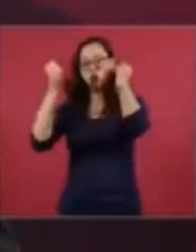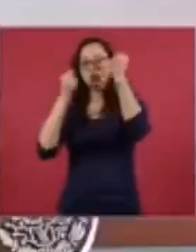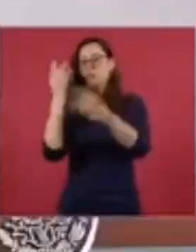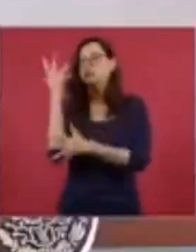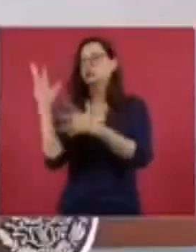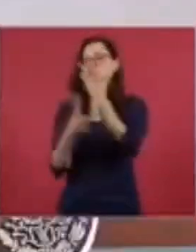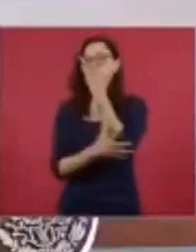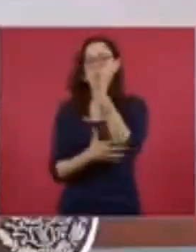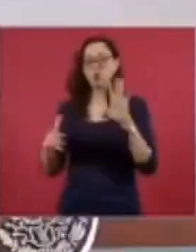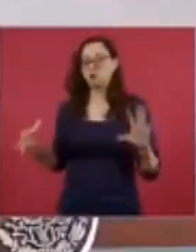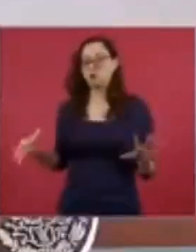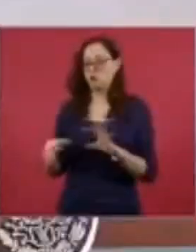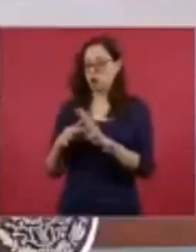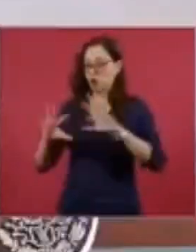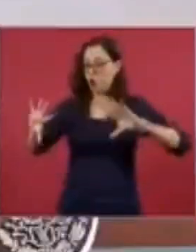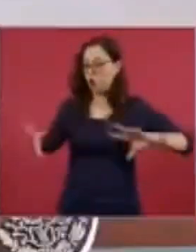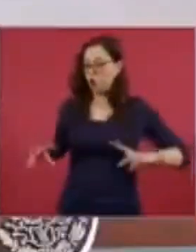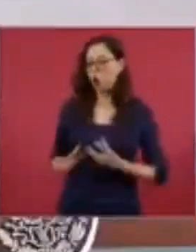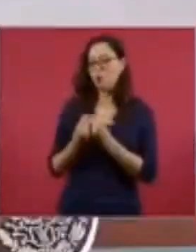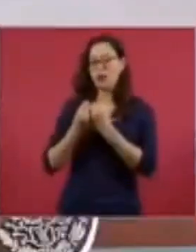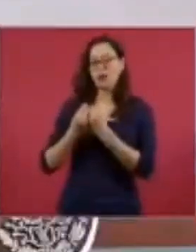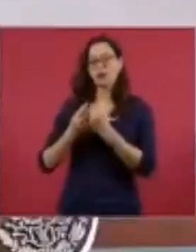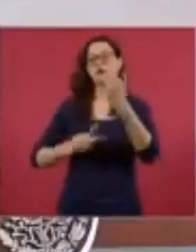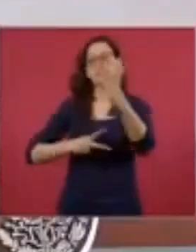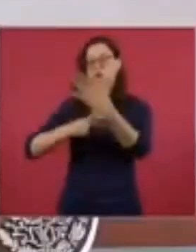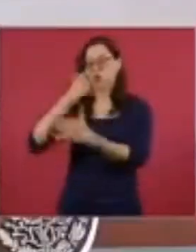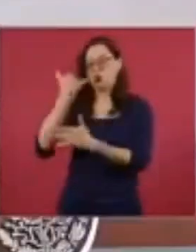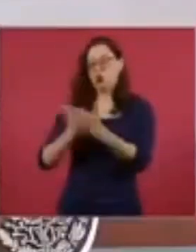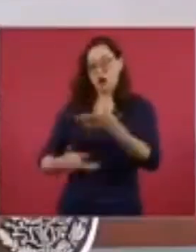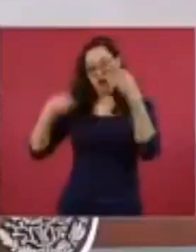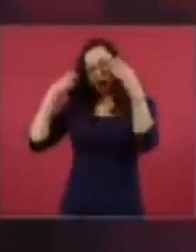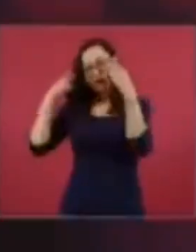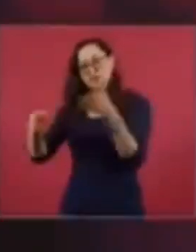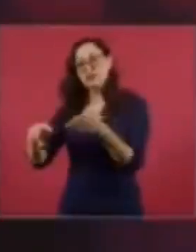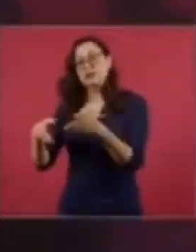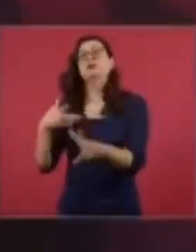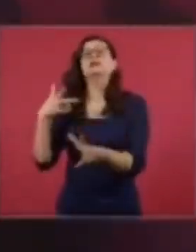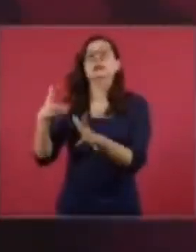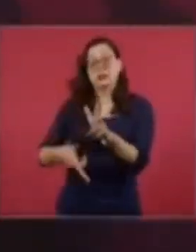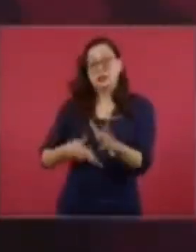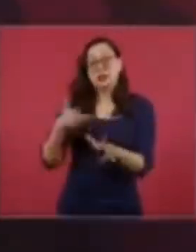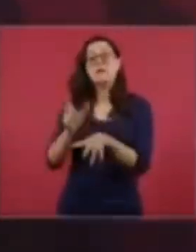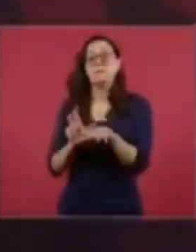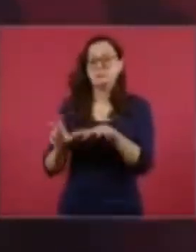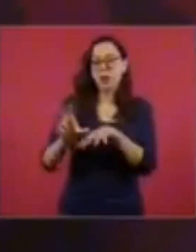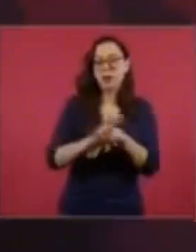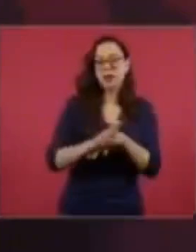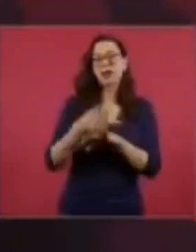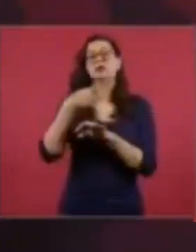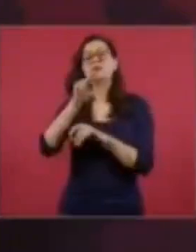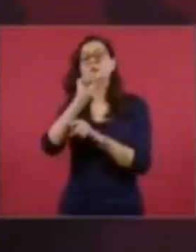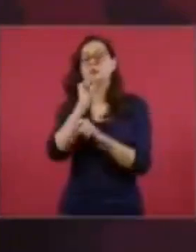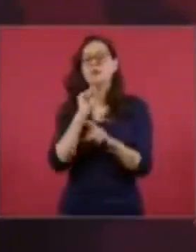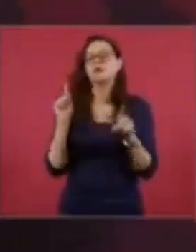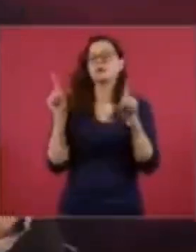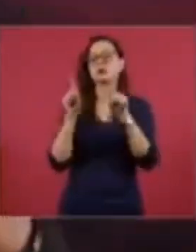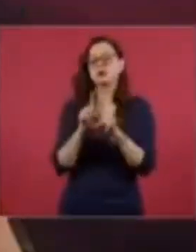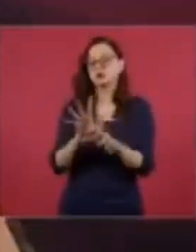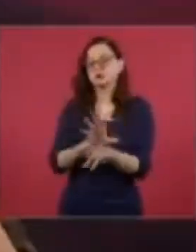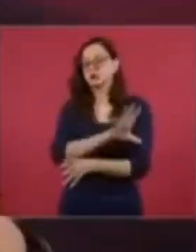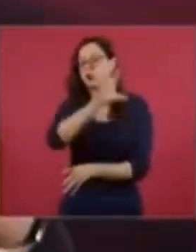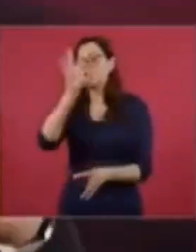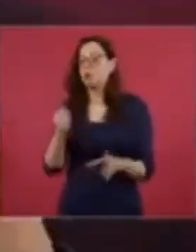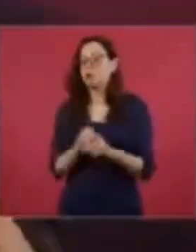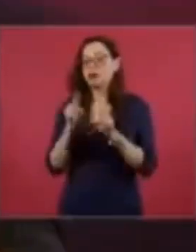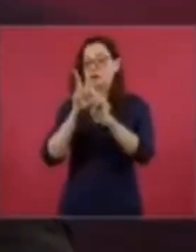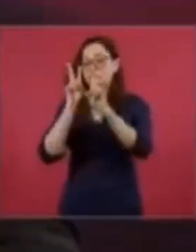que va a abonar todo ello a los grandes proyectos, no solo del Tren Maya, sino también de la transformación en